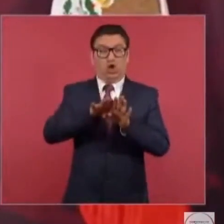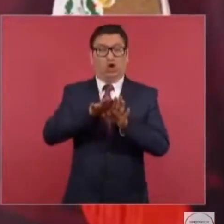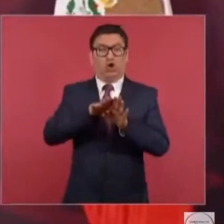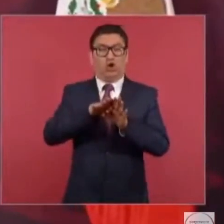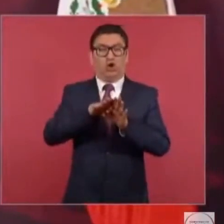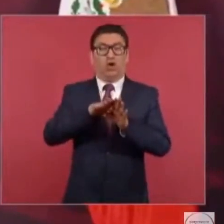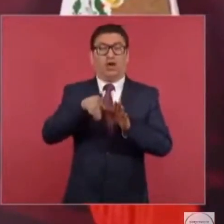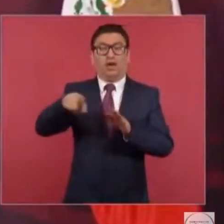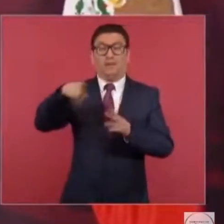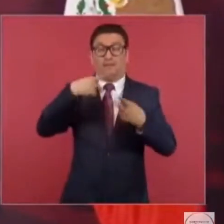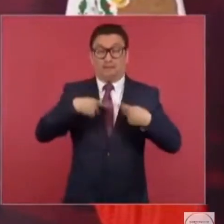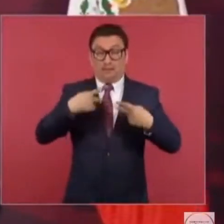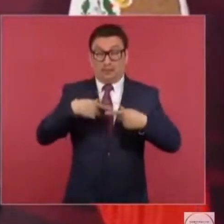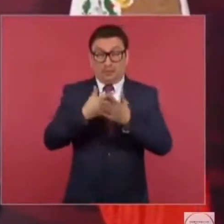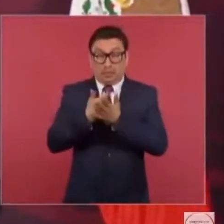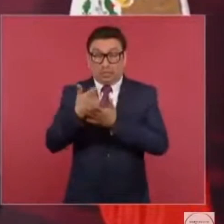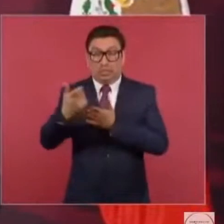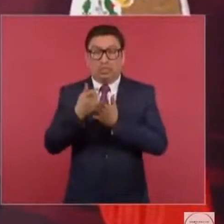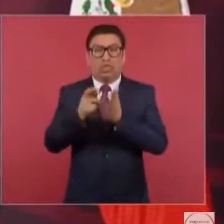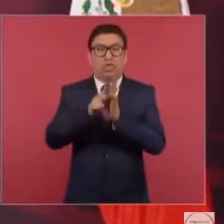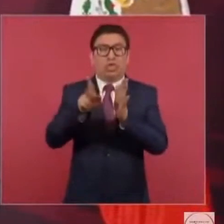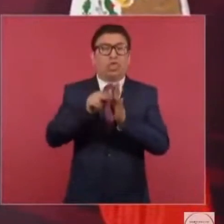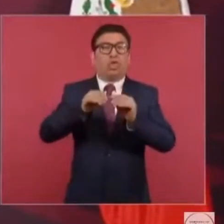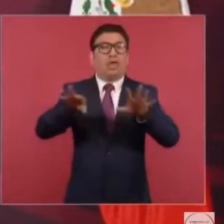los chayoteros. No,